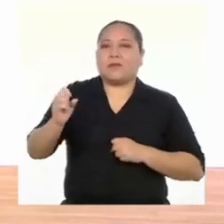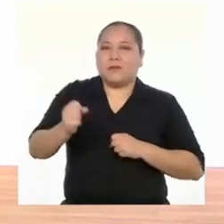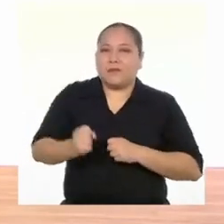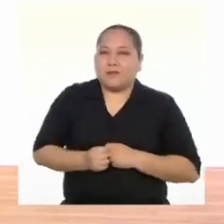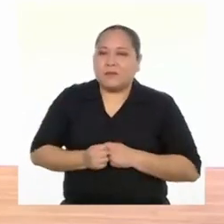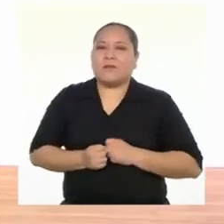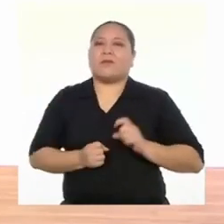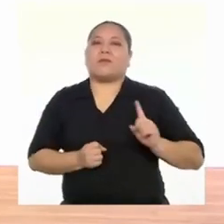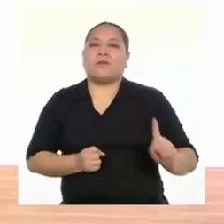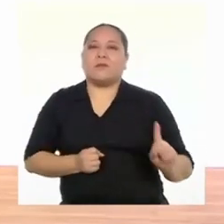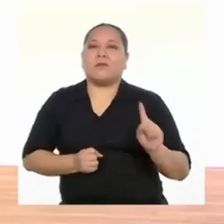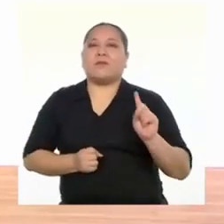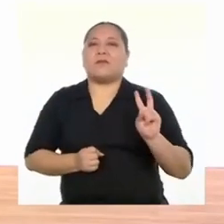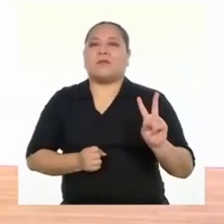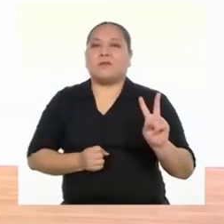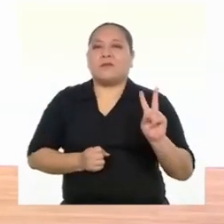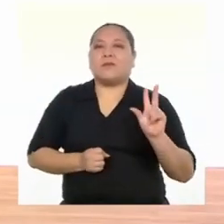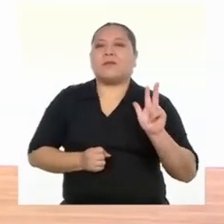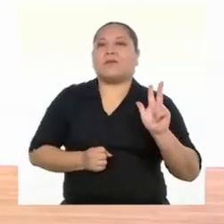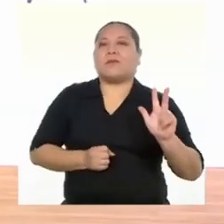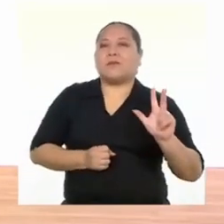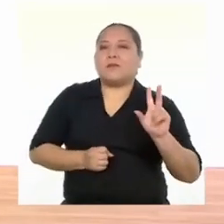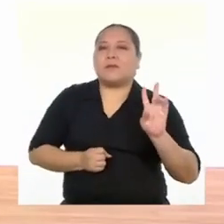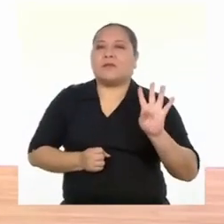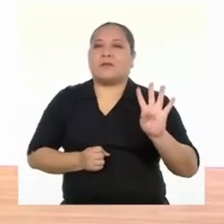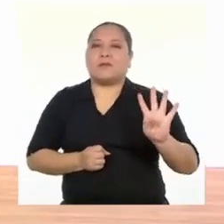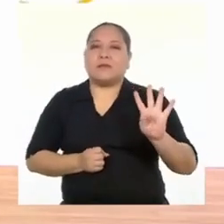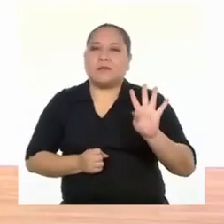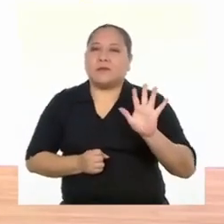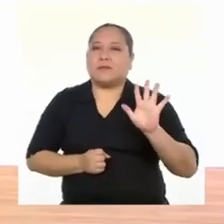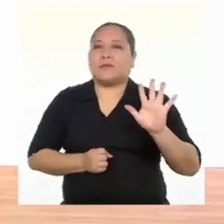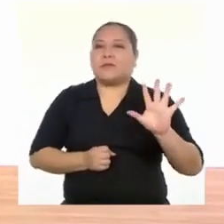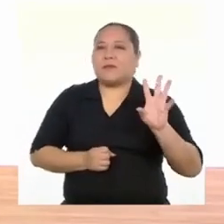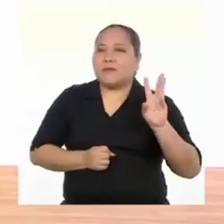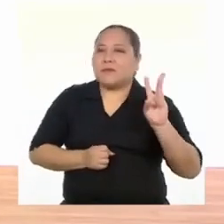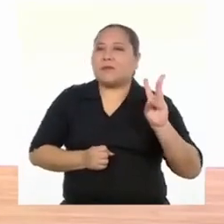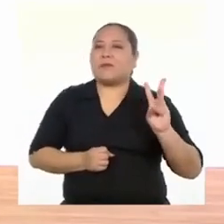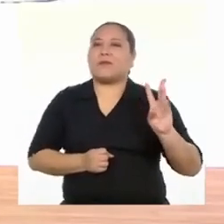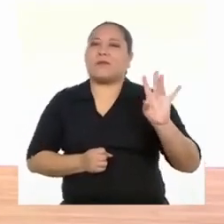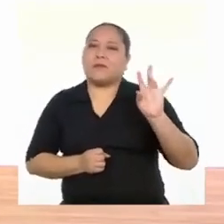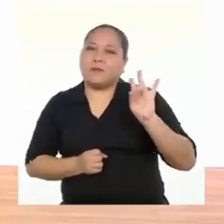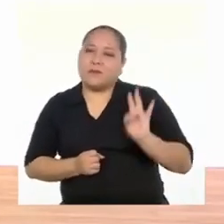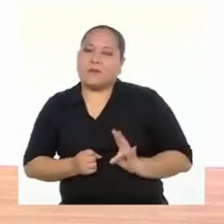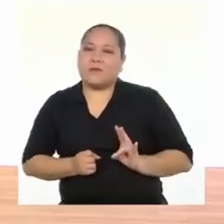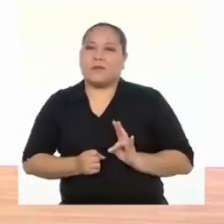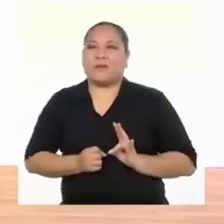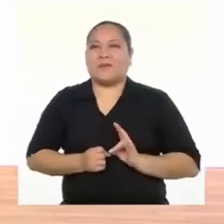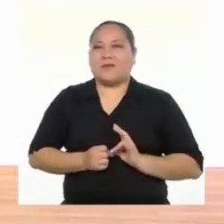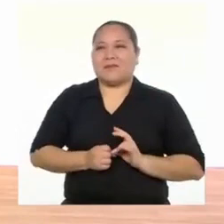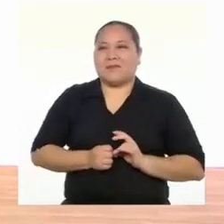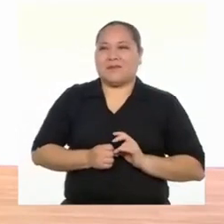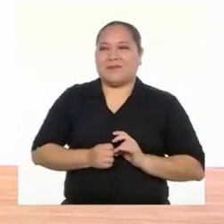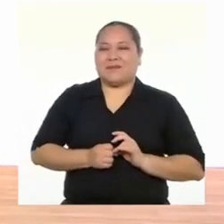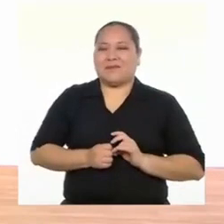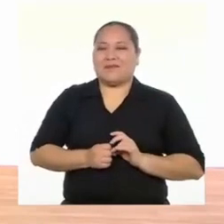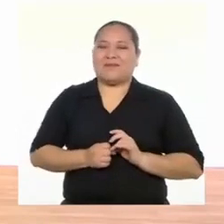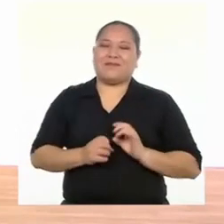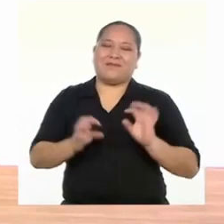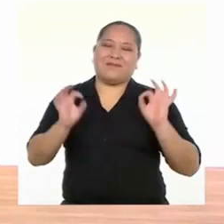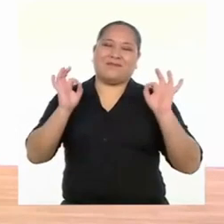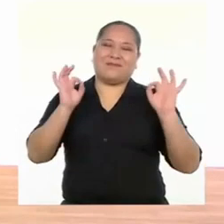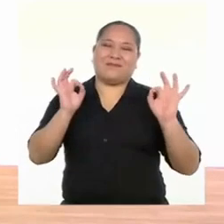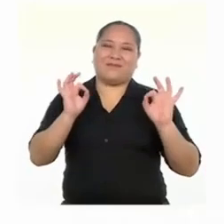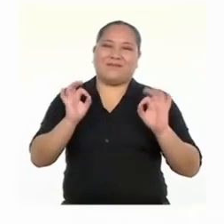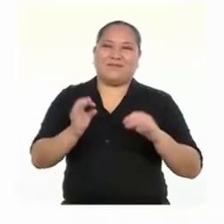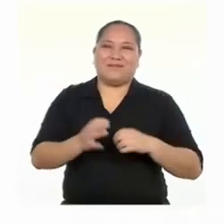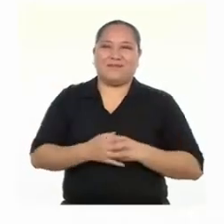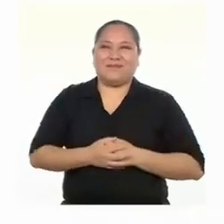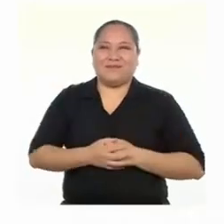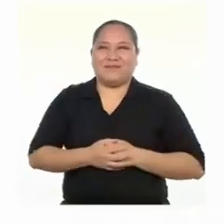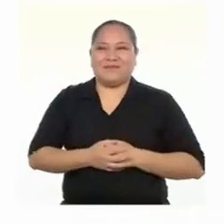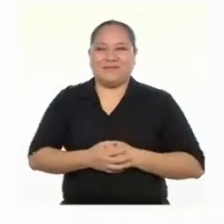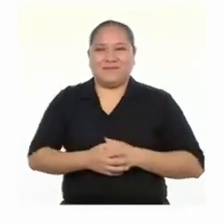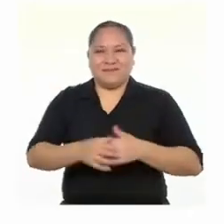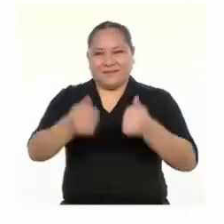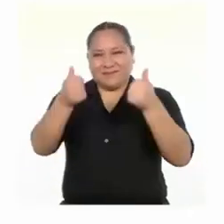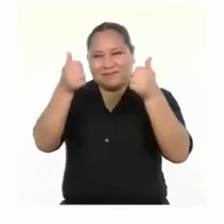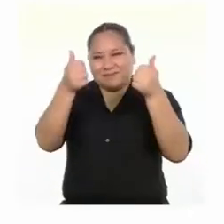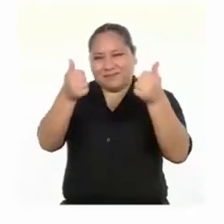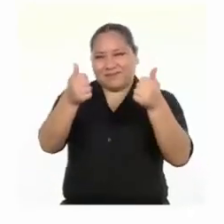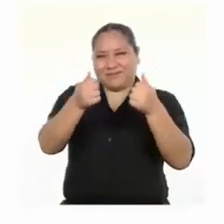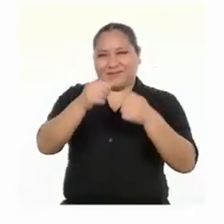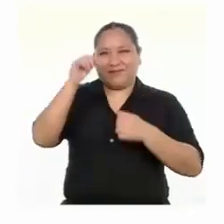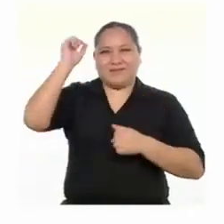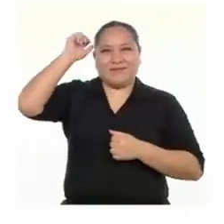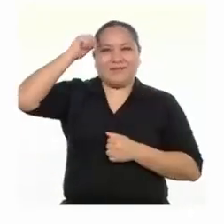6, 7 y 1, 2, 3, 4, 5, 6, 7. Eso es. Muy